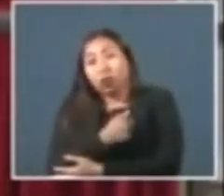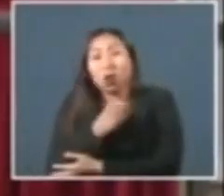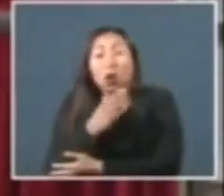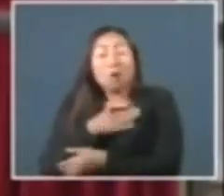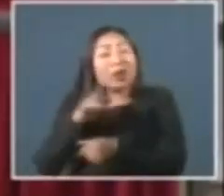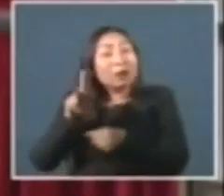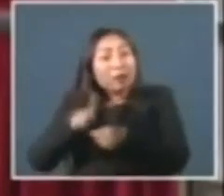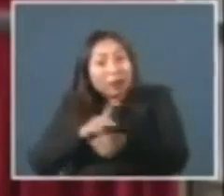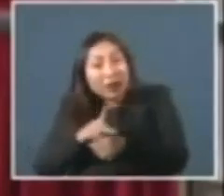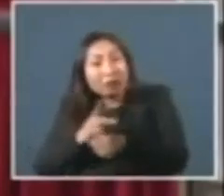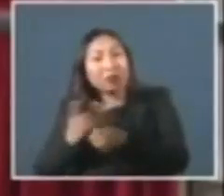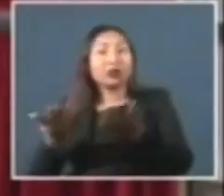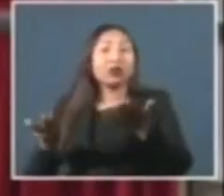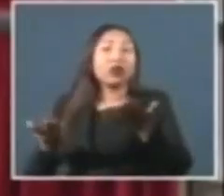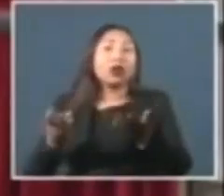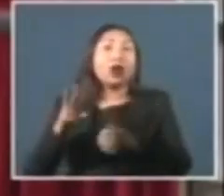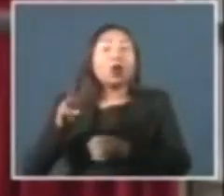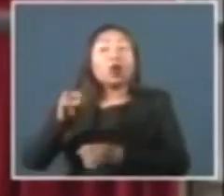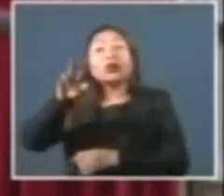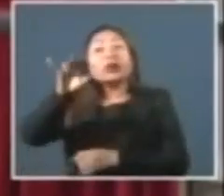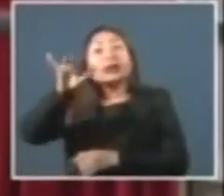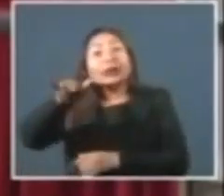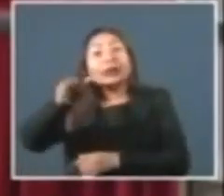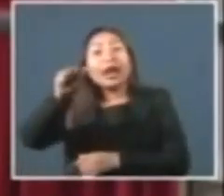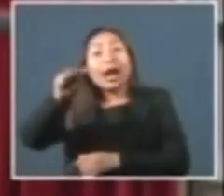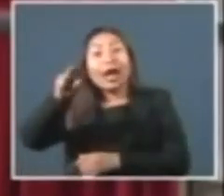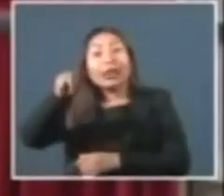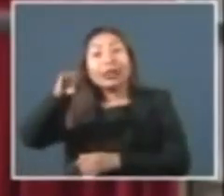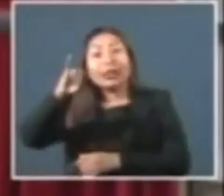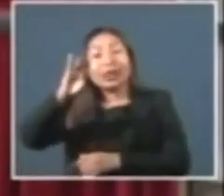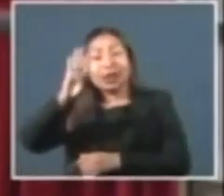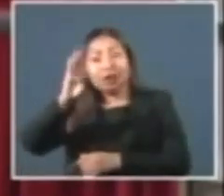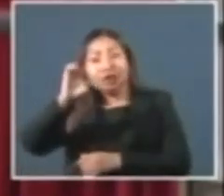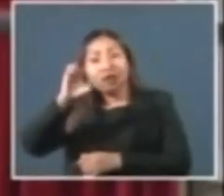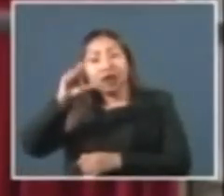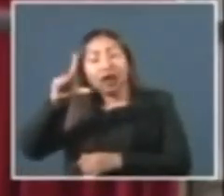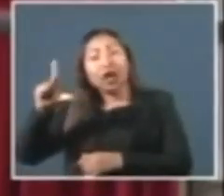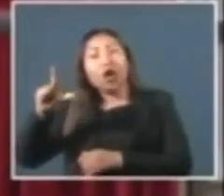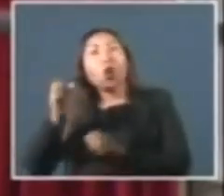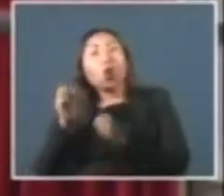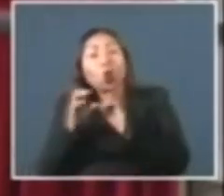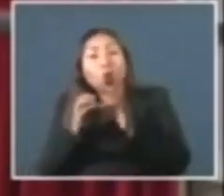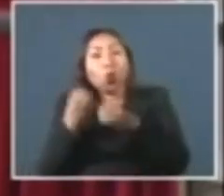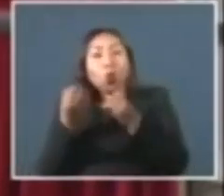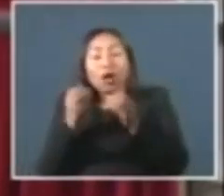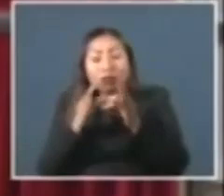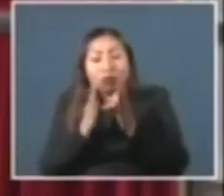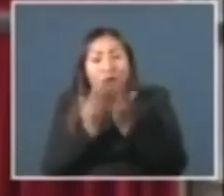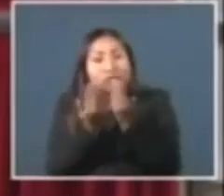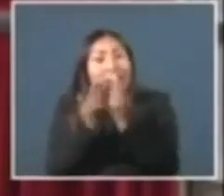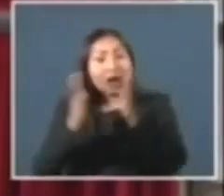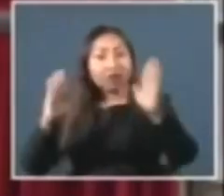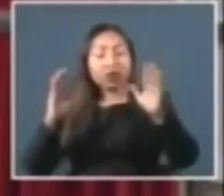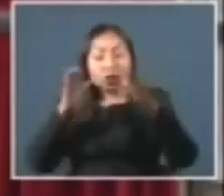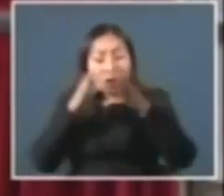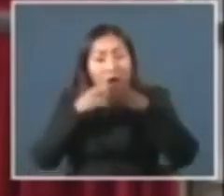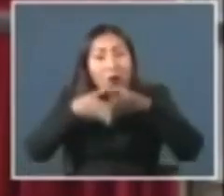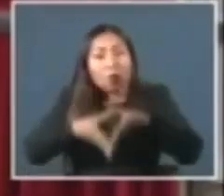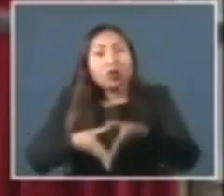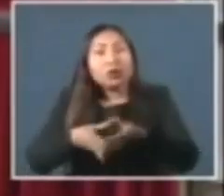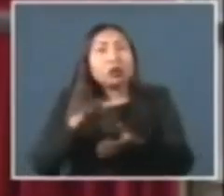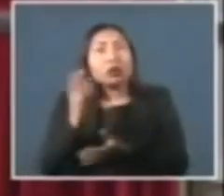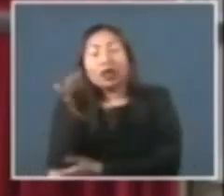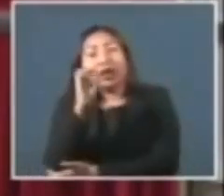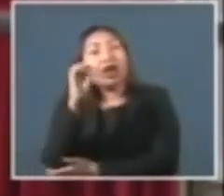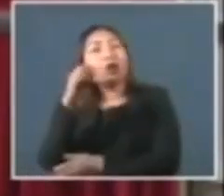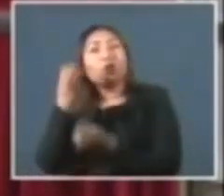cuando Yanibel Ábrego abrió la comisión, y eso fue para el mes de octubre, y que después la misma